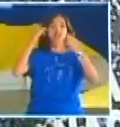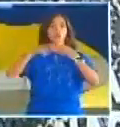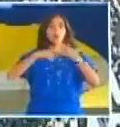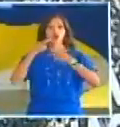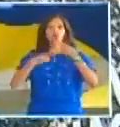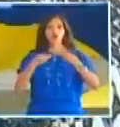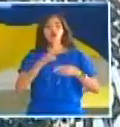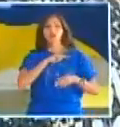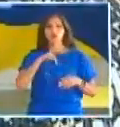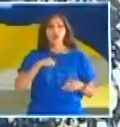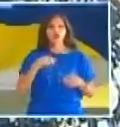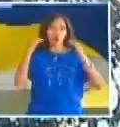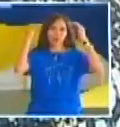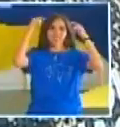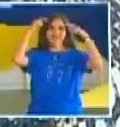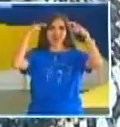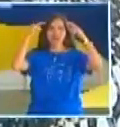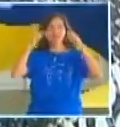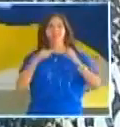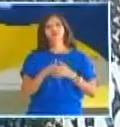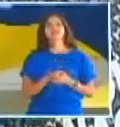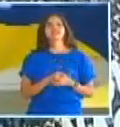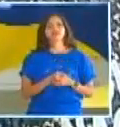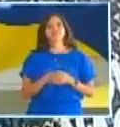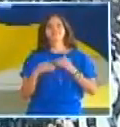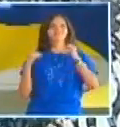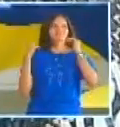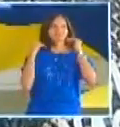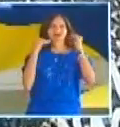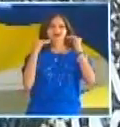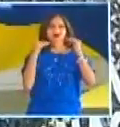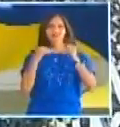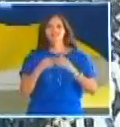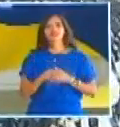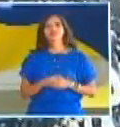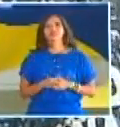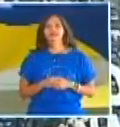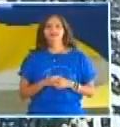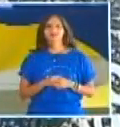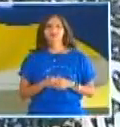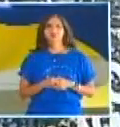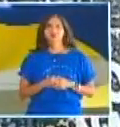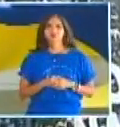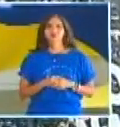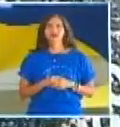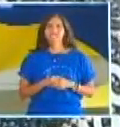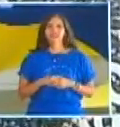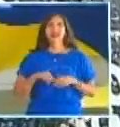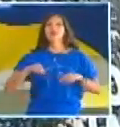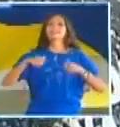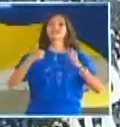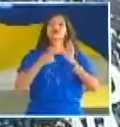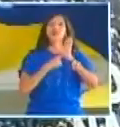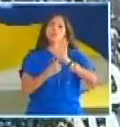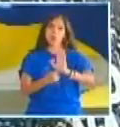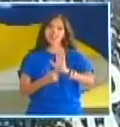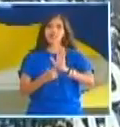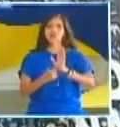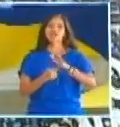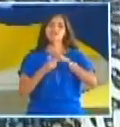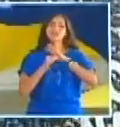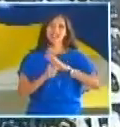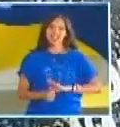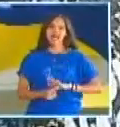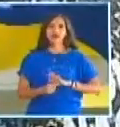nuestro comandante Chávez, por lealtad suprema y tu capacidad de acción. La mayor demostración del fracaso